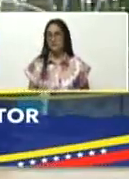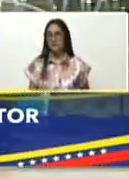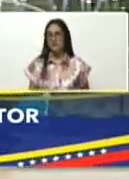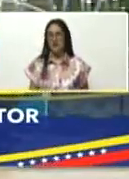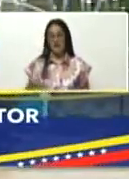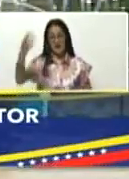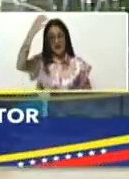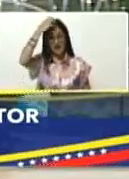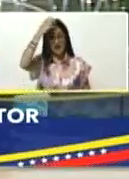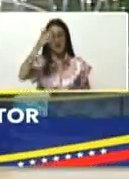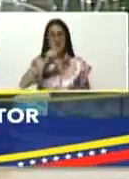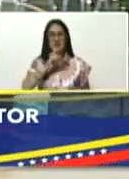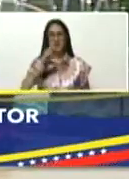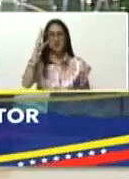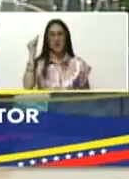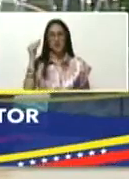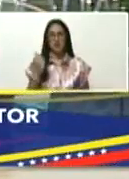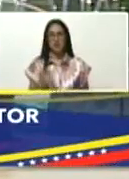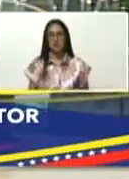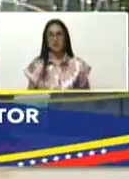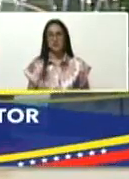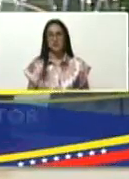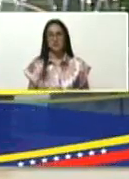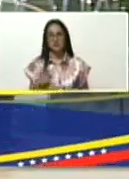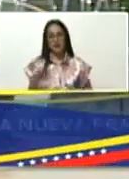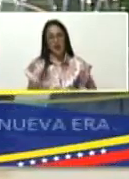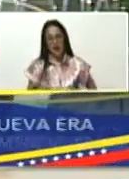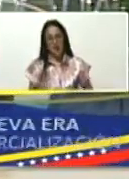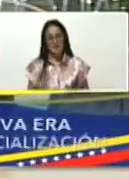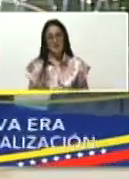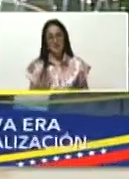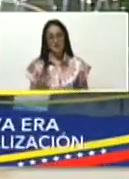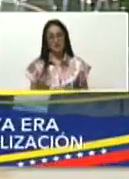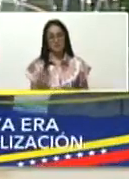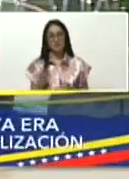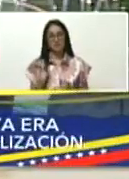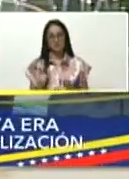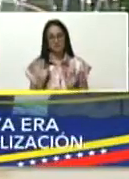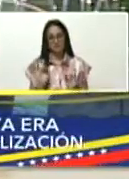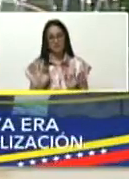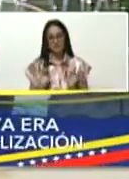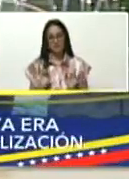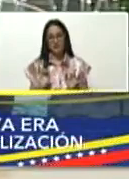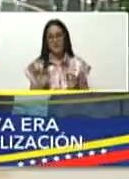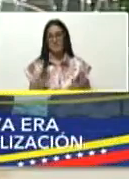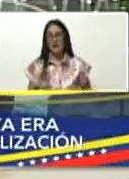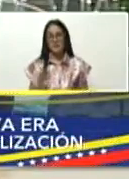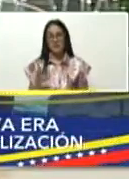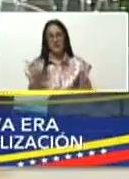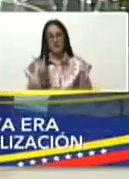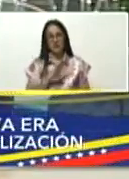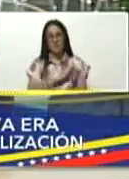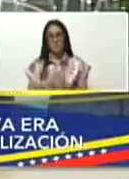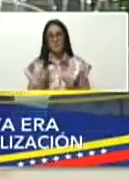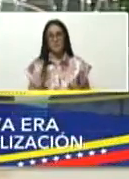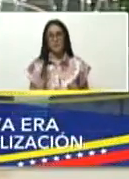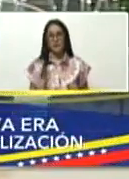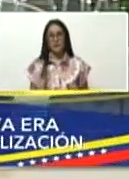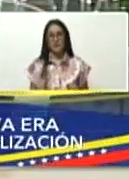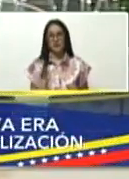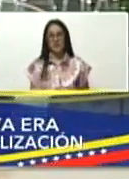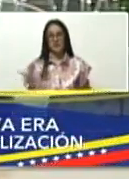de Reyes, y vamos por el camino correcto, vamos por el camino de la Venezuela potencia,